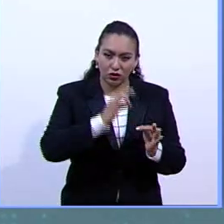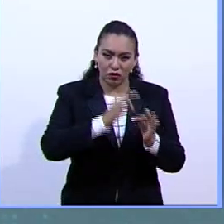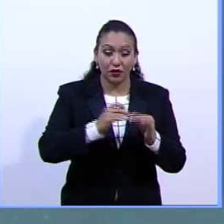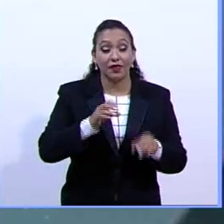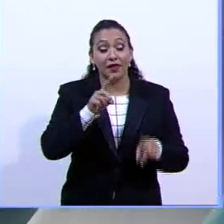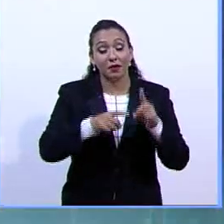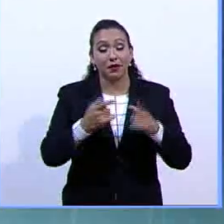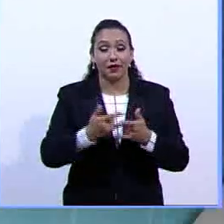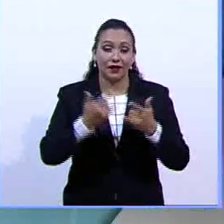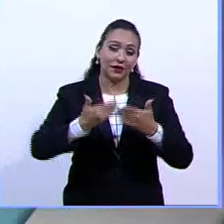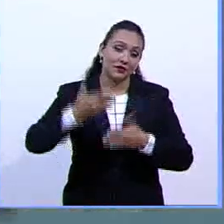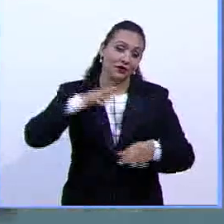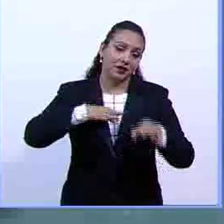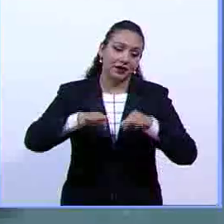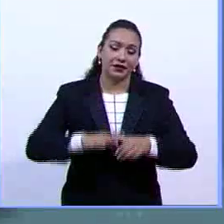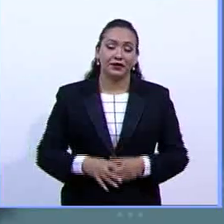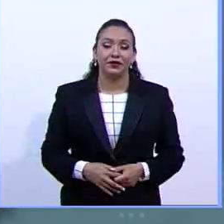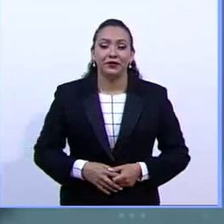antigüedad.